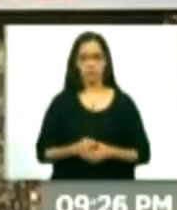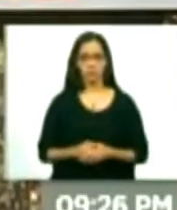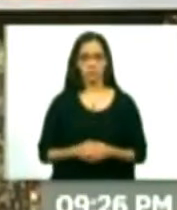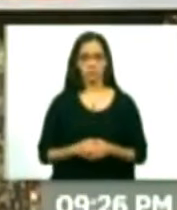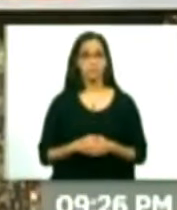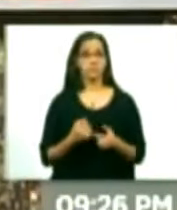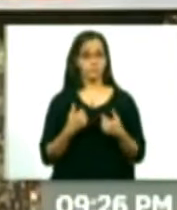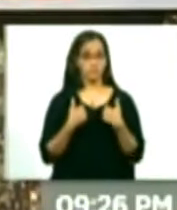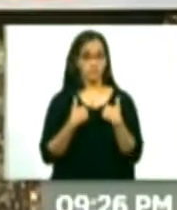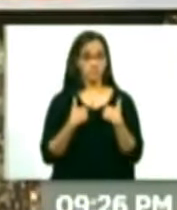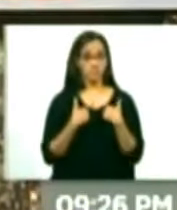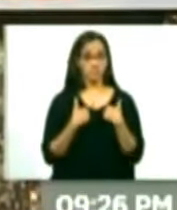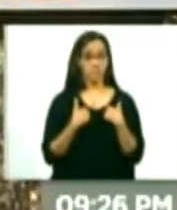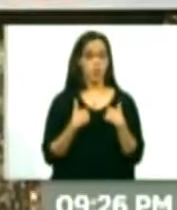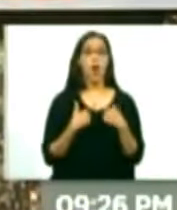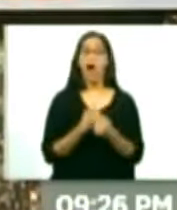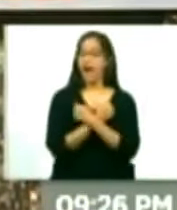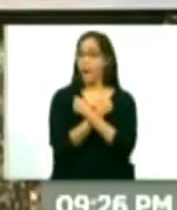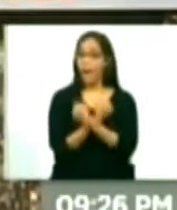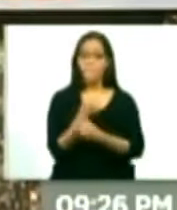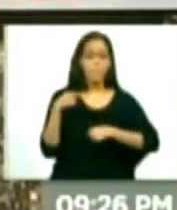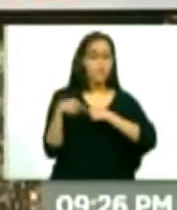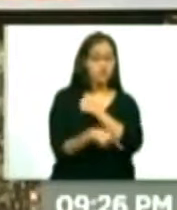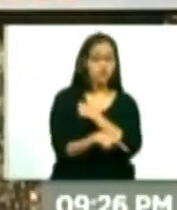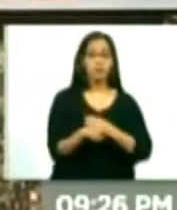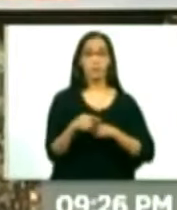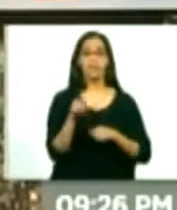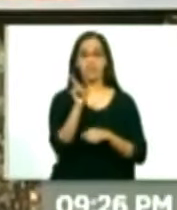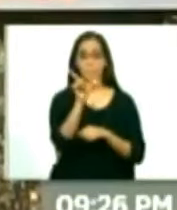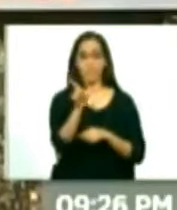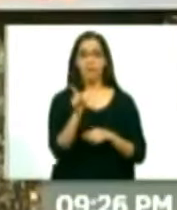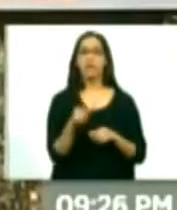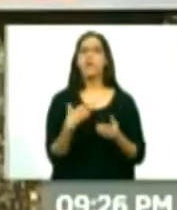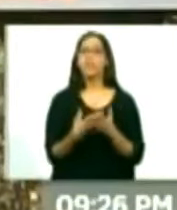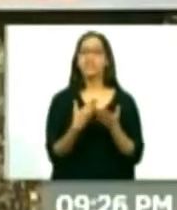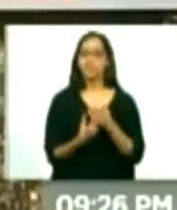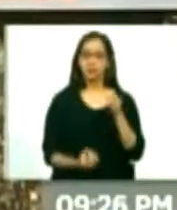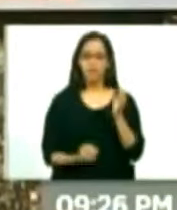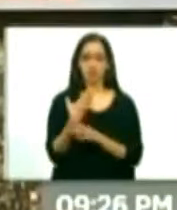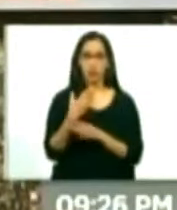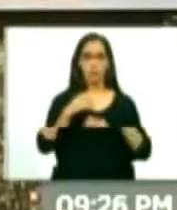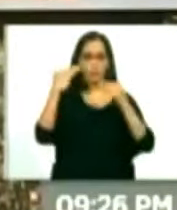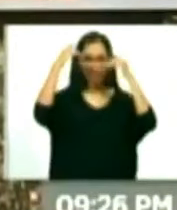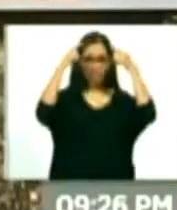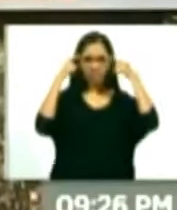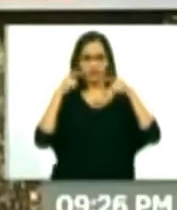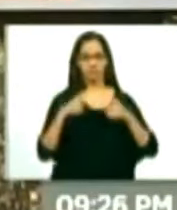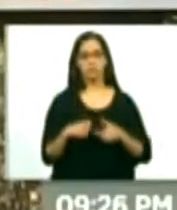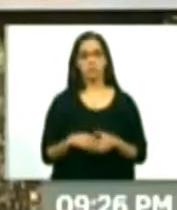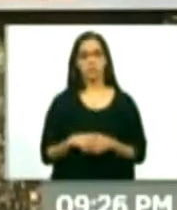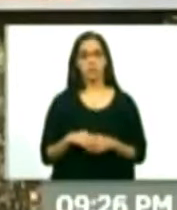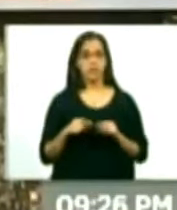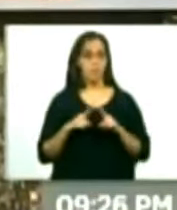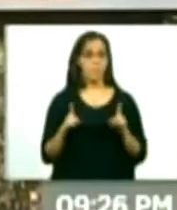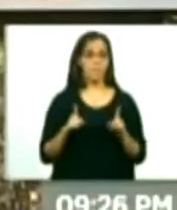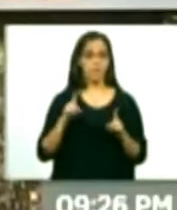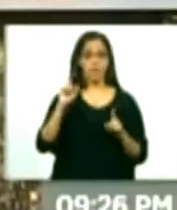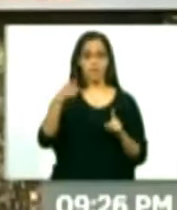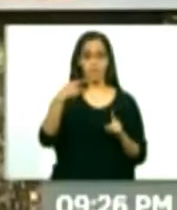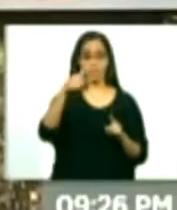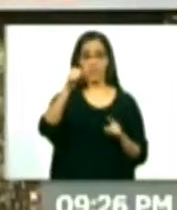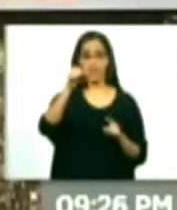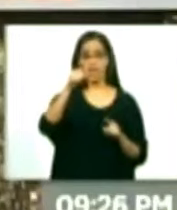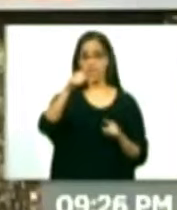Yo amo profundamente el PSUV. Es el partido creado por el comandante Chávez. Pero en el Gran Polo Patriótico vamos